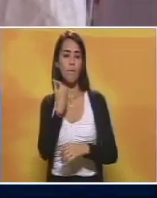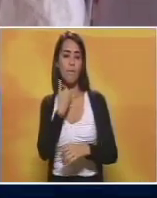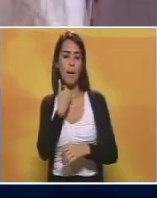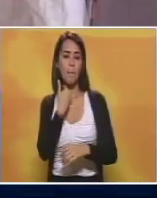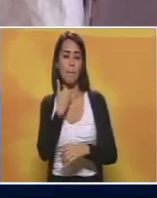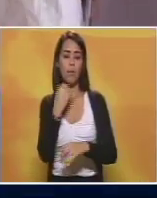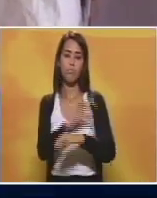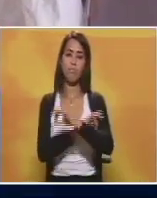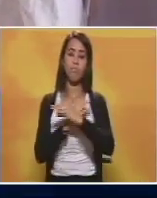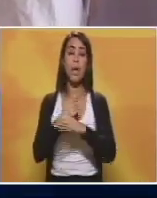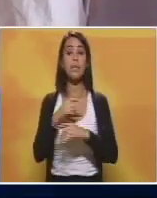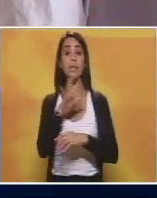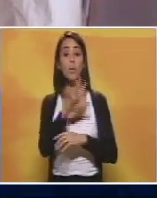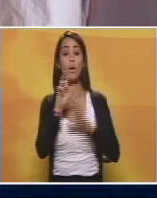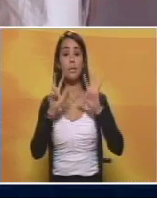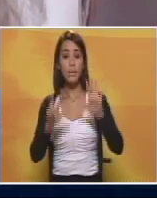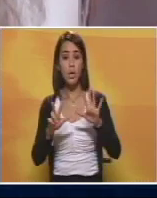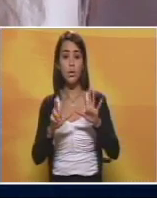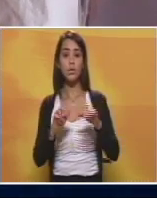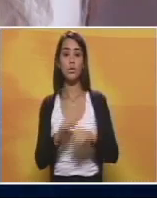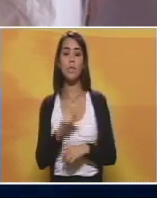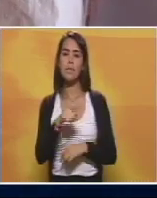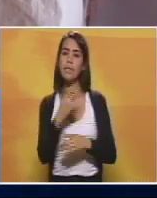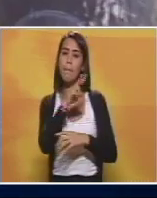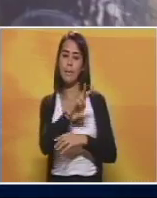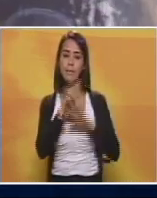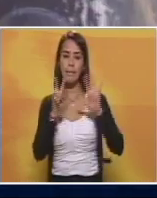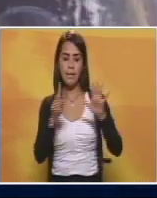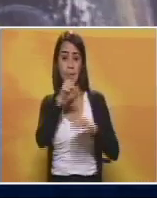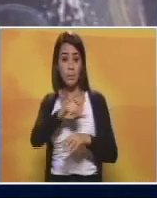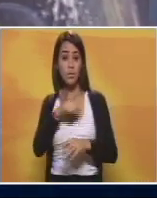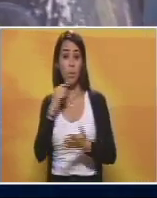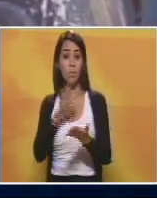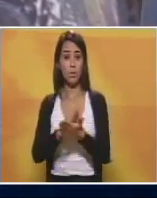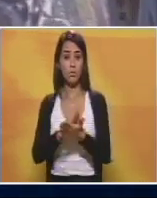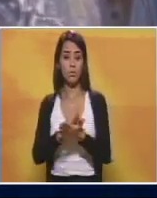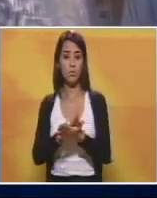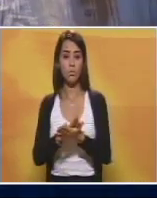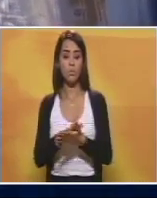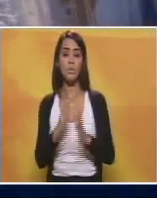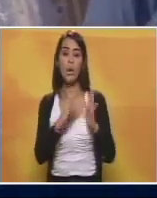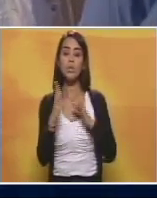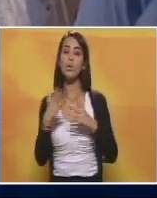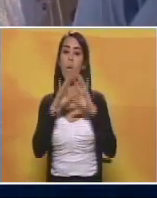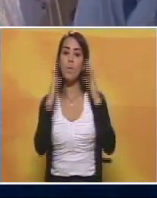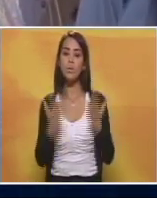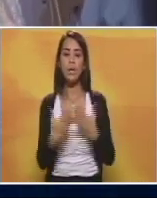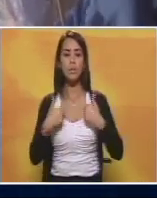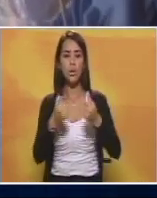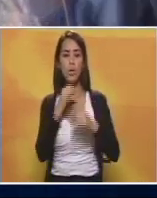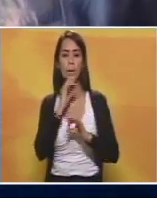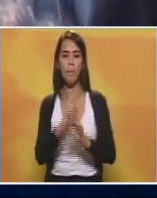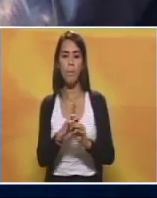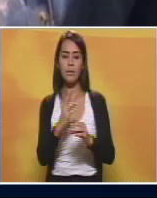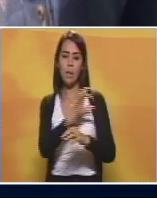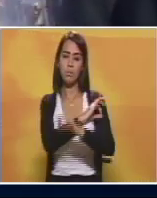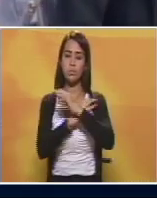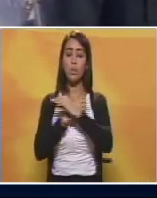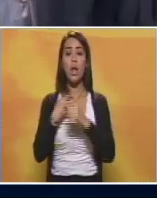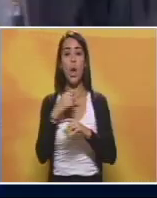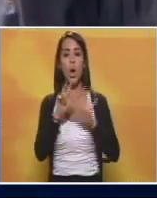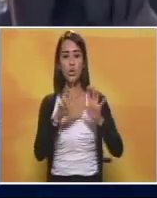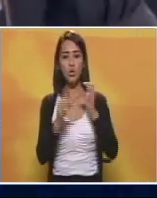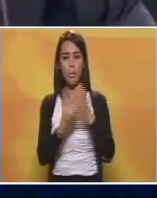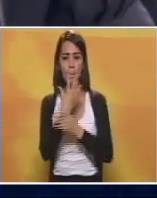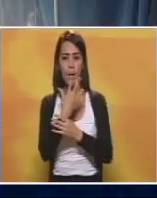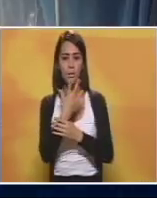aumentaron una 58 de los cuales 27 han fallecido según la organización mundial de la salud la respuesta al brote declarado del pasado 8 de